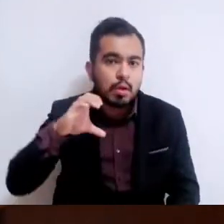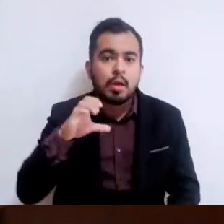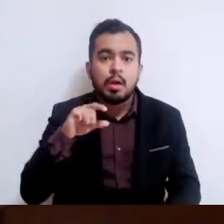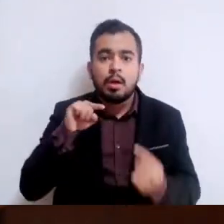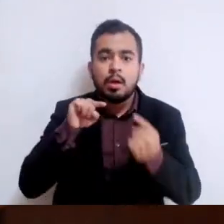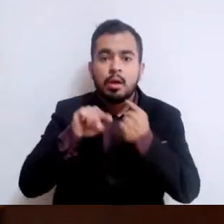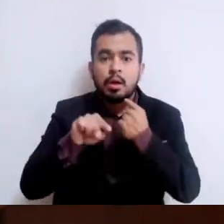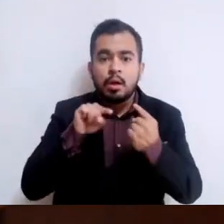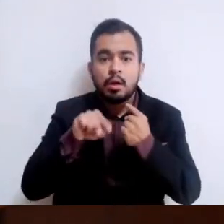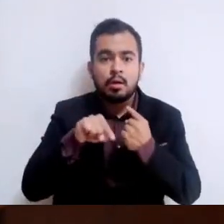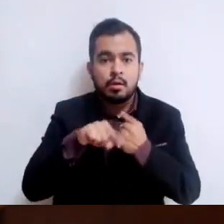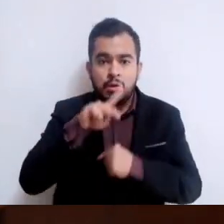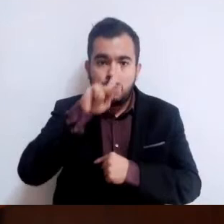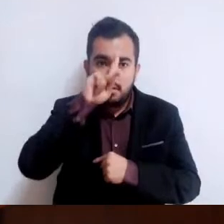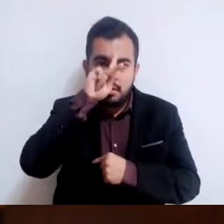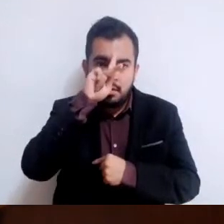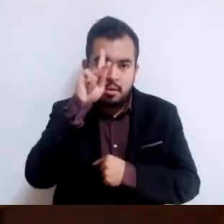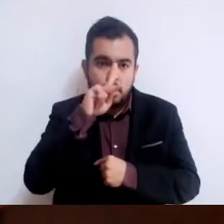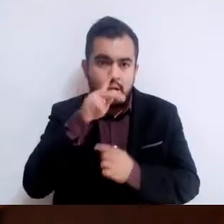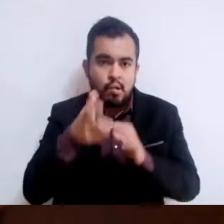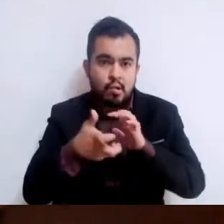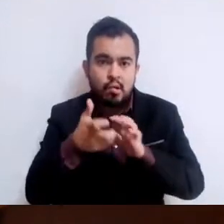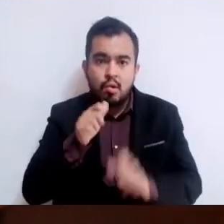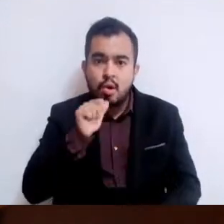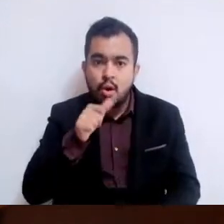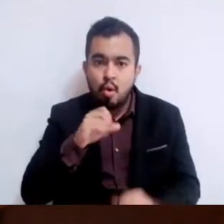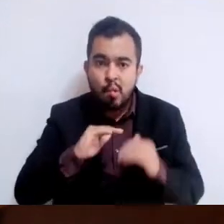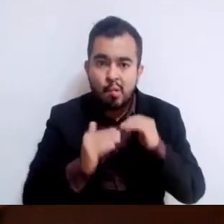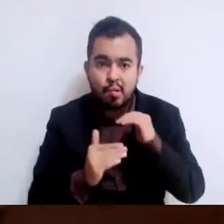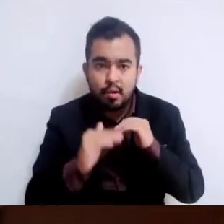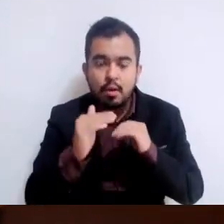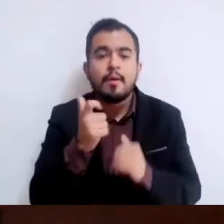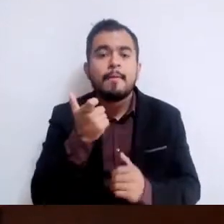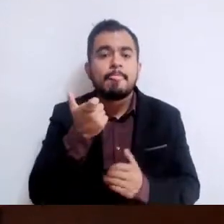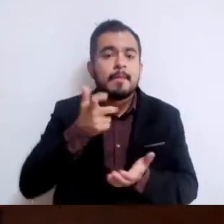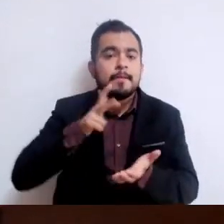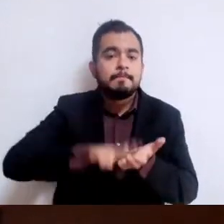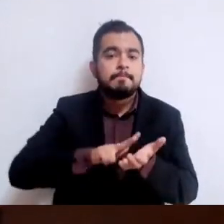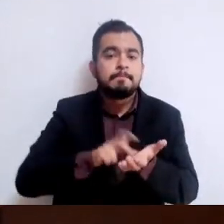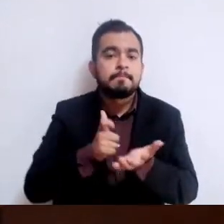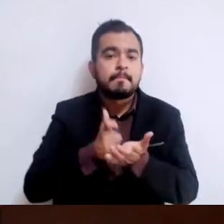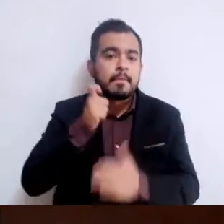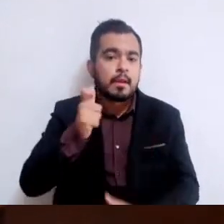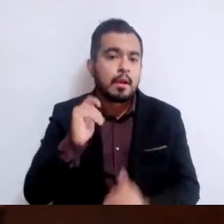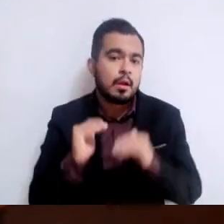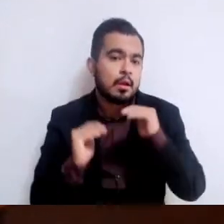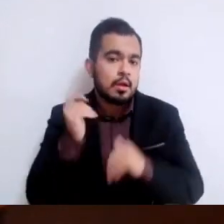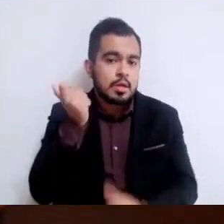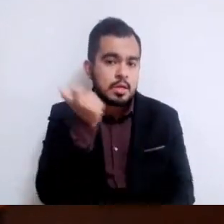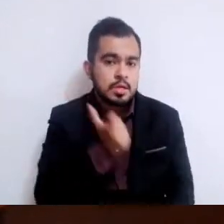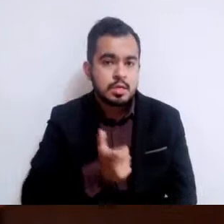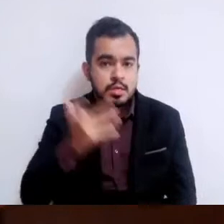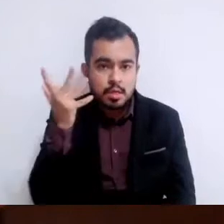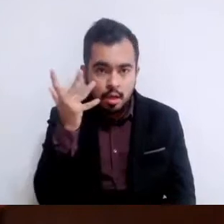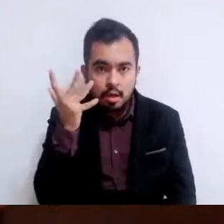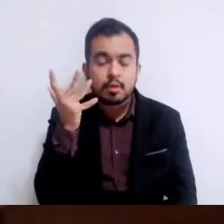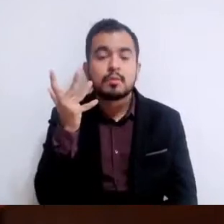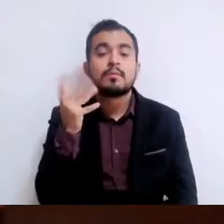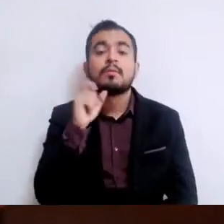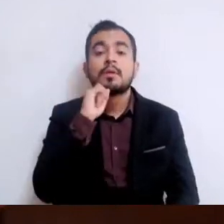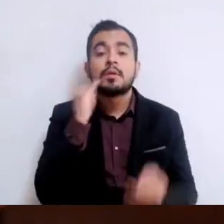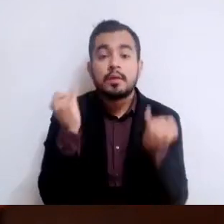condiciones, tarifas muy elevadas y también entendiendo que pues muchas veces